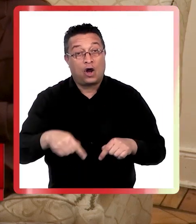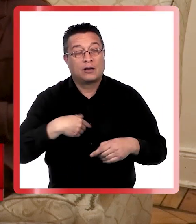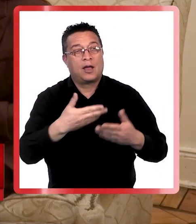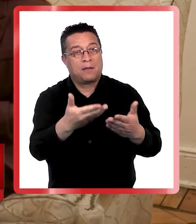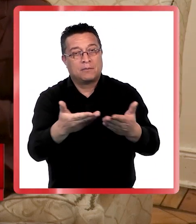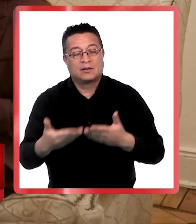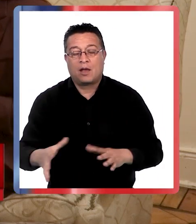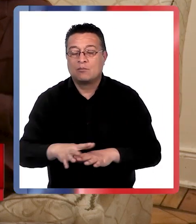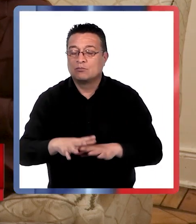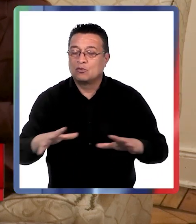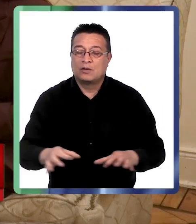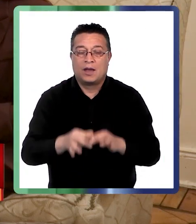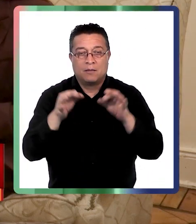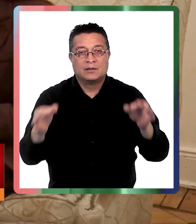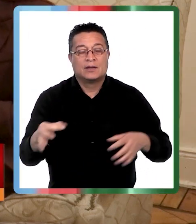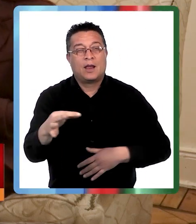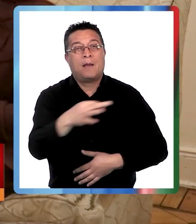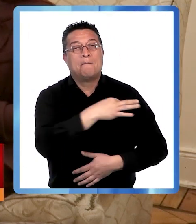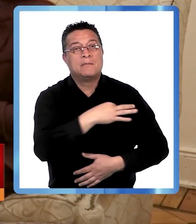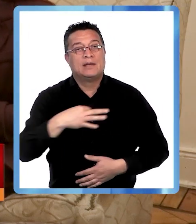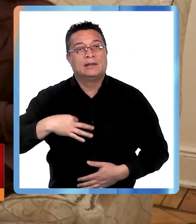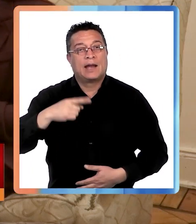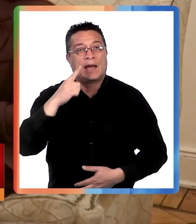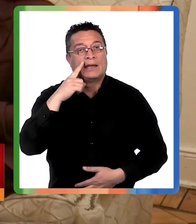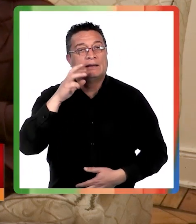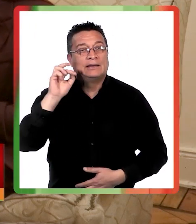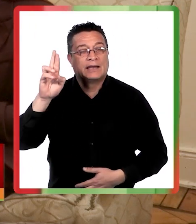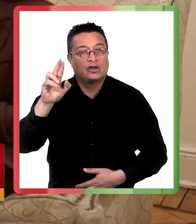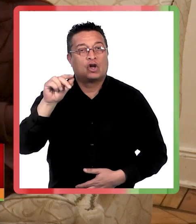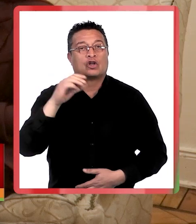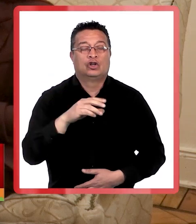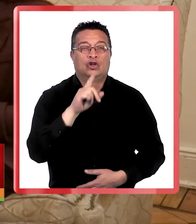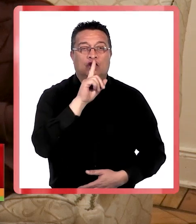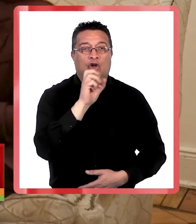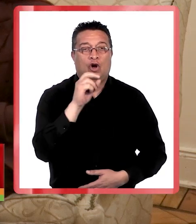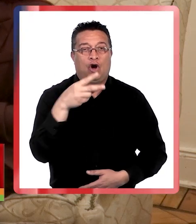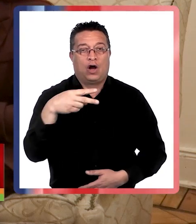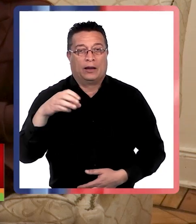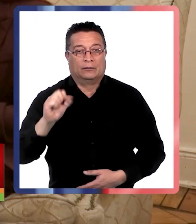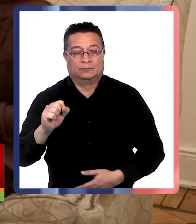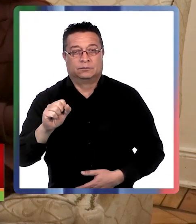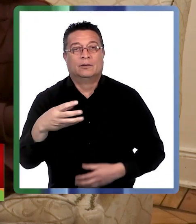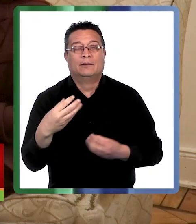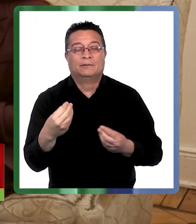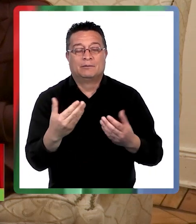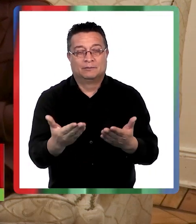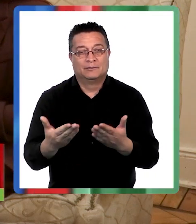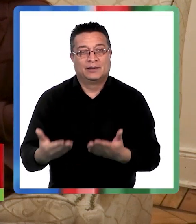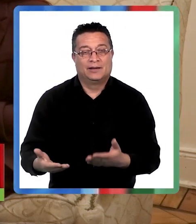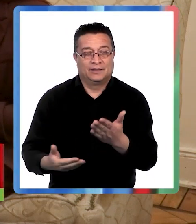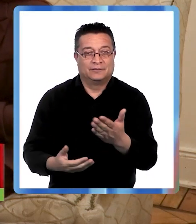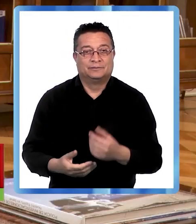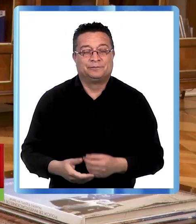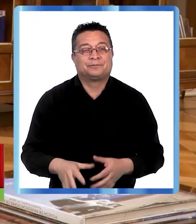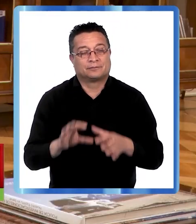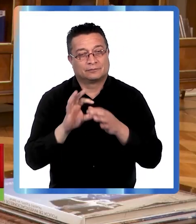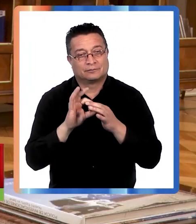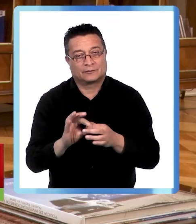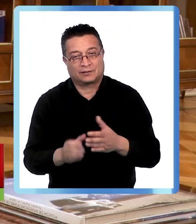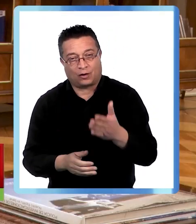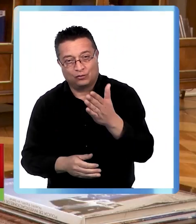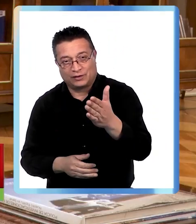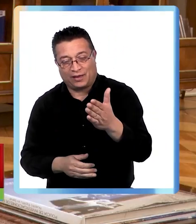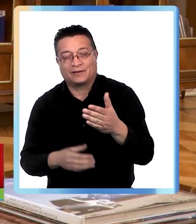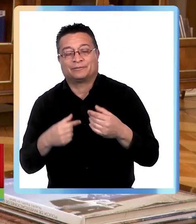con una invitada muy especial, estamos con la Ministra del Interior y Seguridad Pública, Carolina Toá. Bienvenida, Ministra. No, gracias